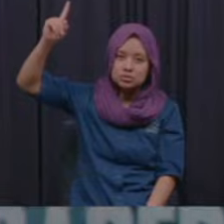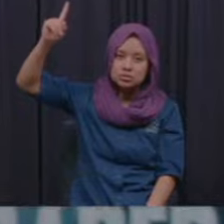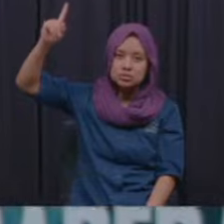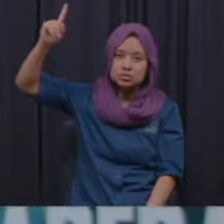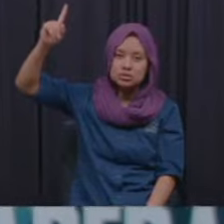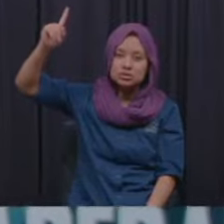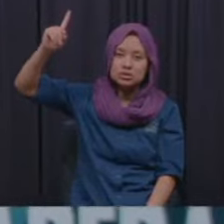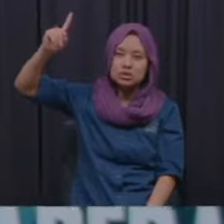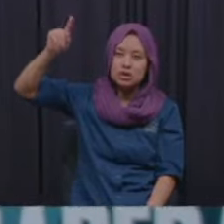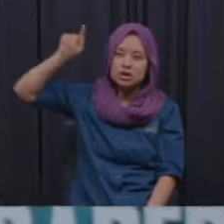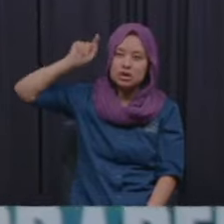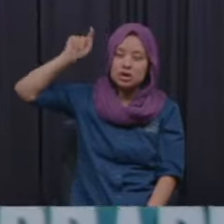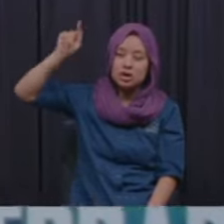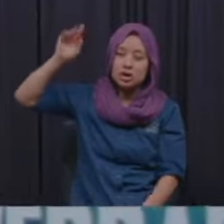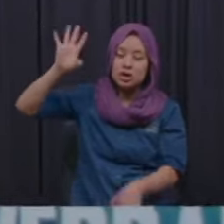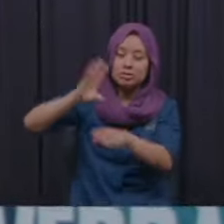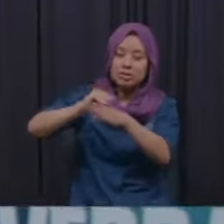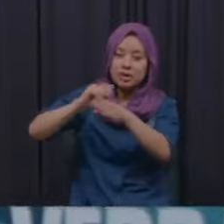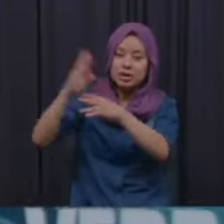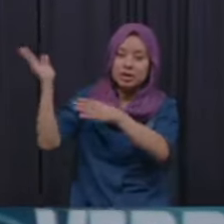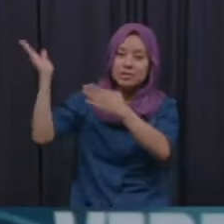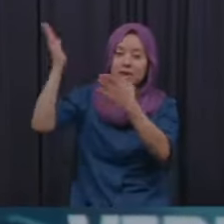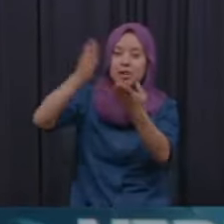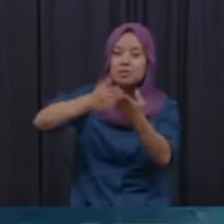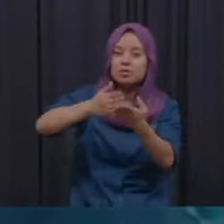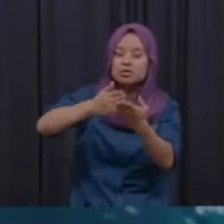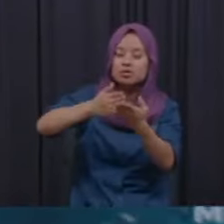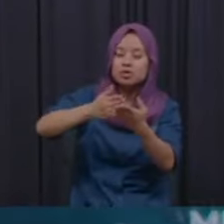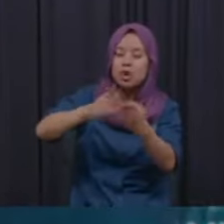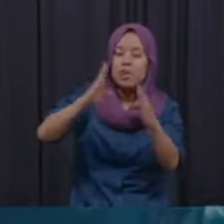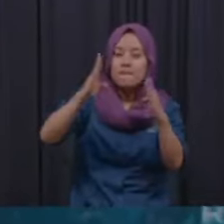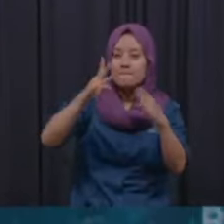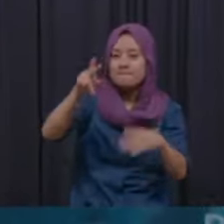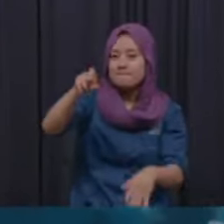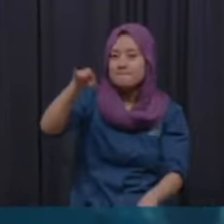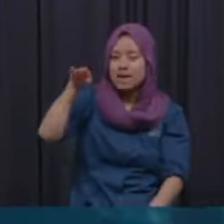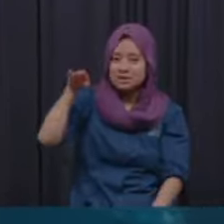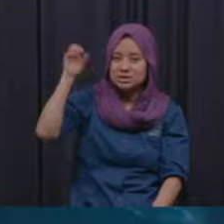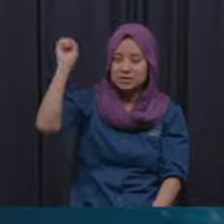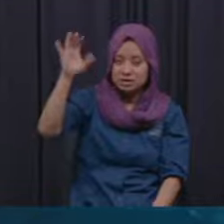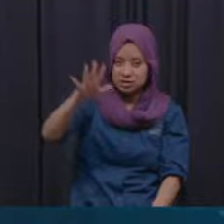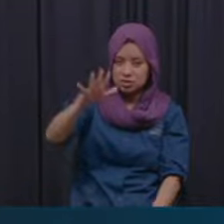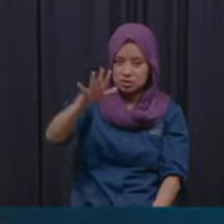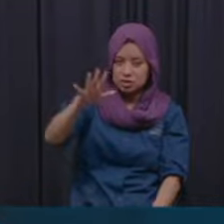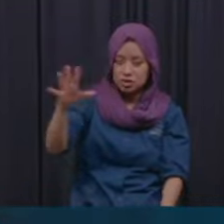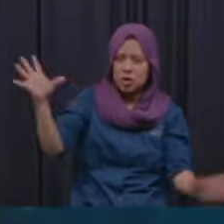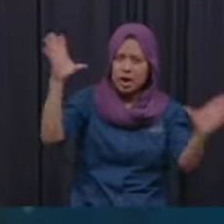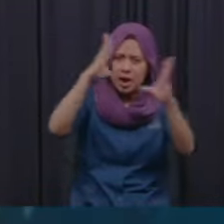que nos lleve con paz y con bendición. ¿Cuántos dicen amén? Qué noche tan gloriosa, qué noche